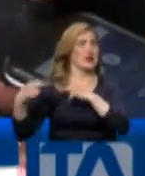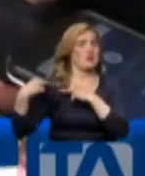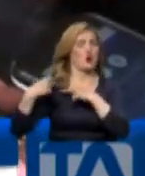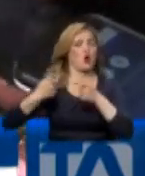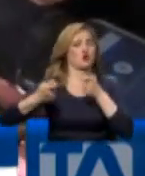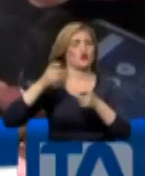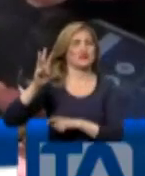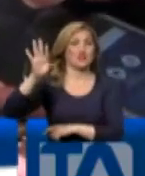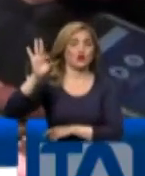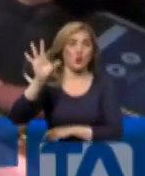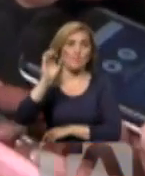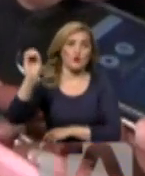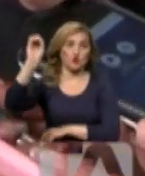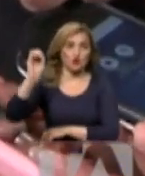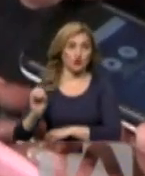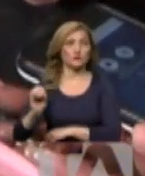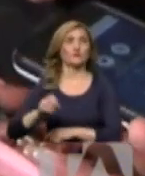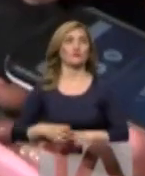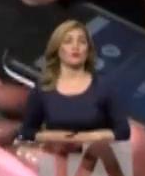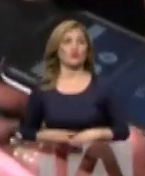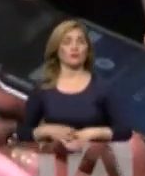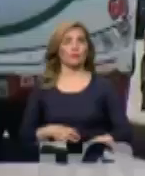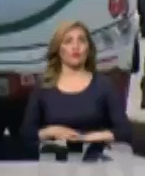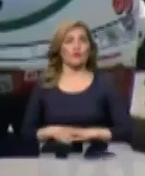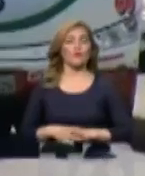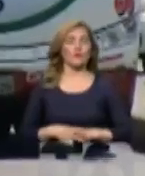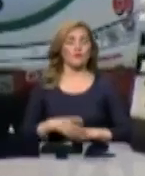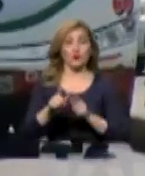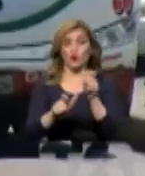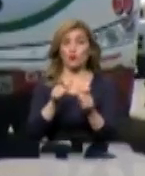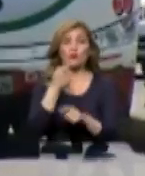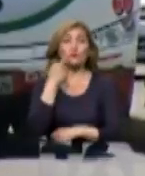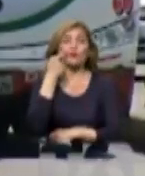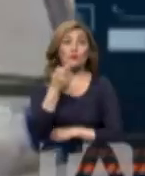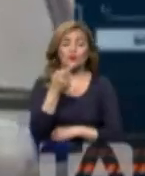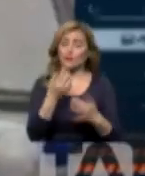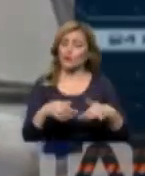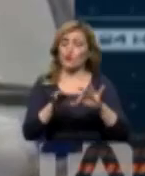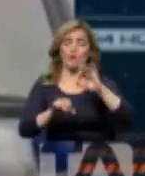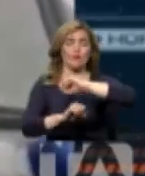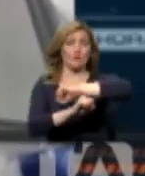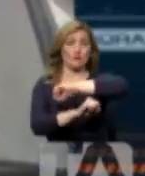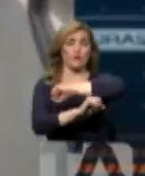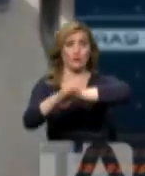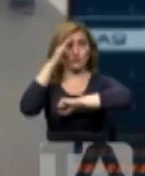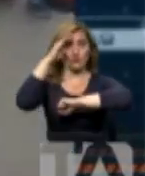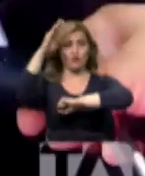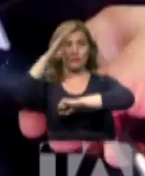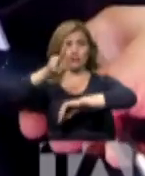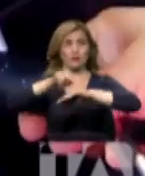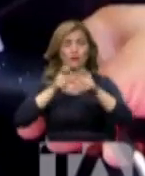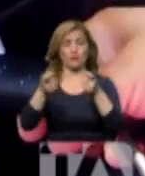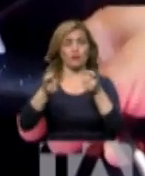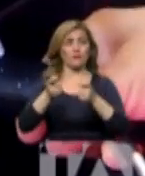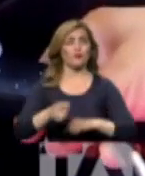del 69% del territorio de las vías del país. Los ciudadanos indican que es fundamental que la Policía Nacional tome el control. Claro, y